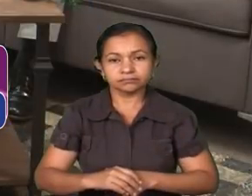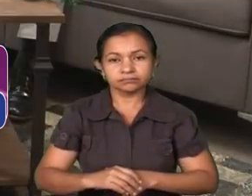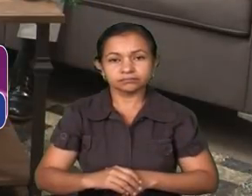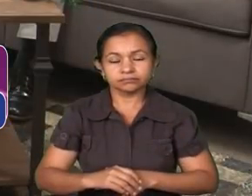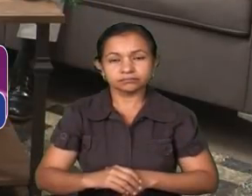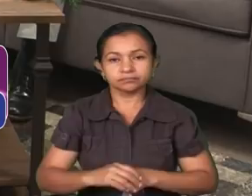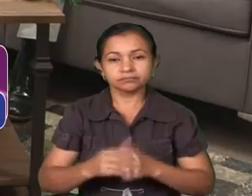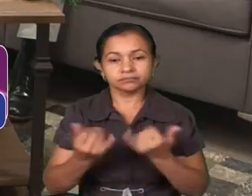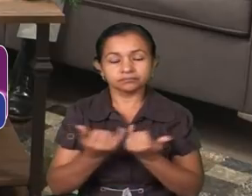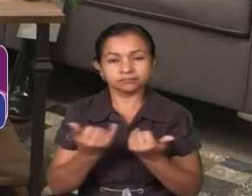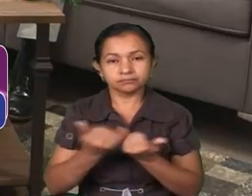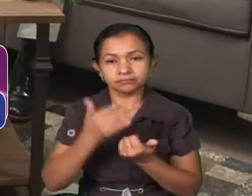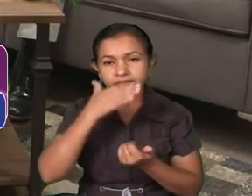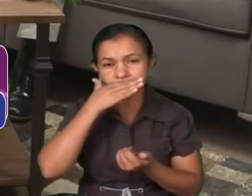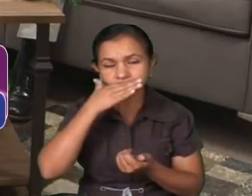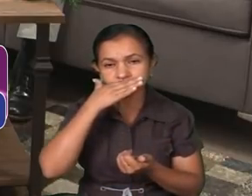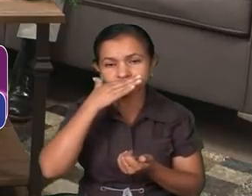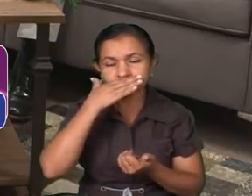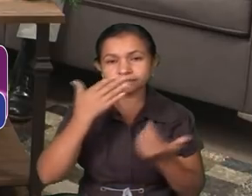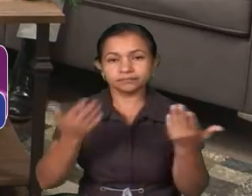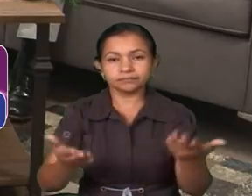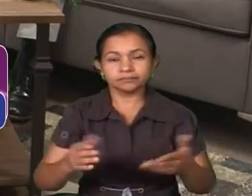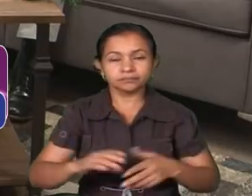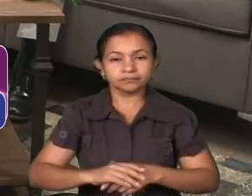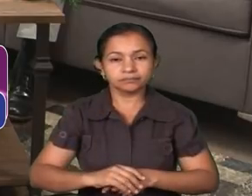Fui revolucionario, sandinista.